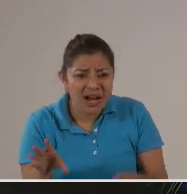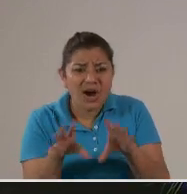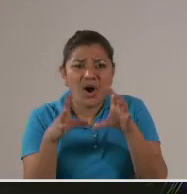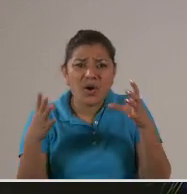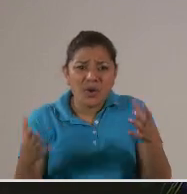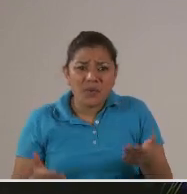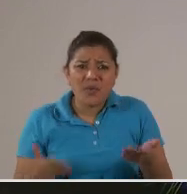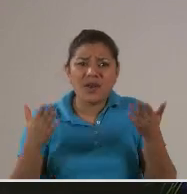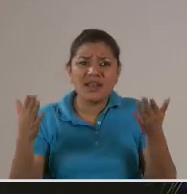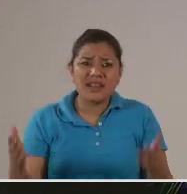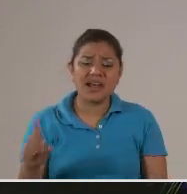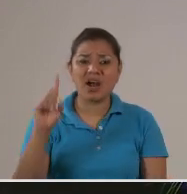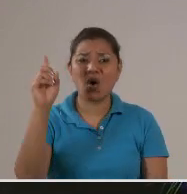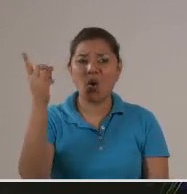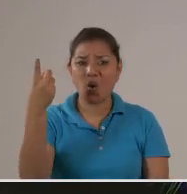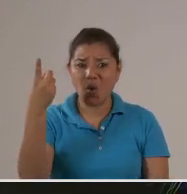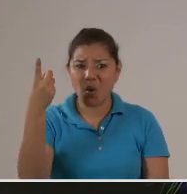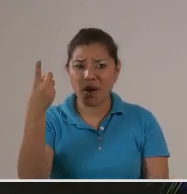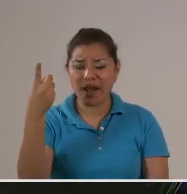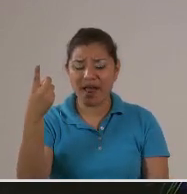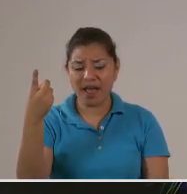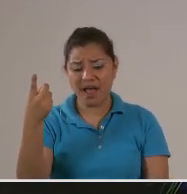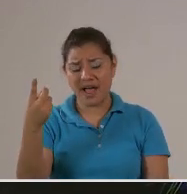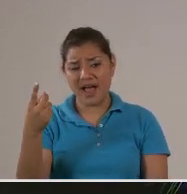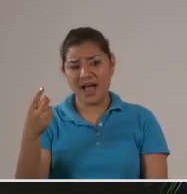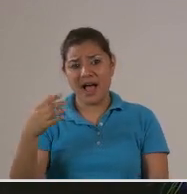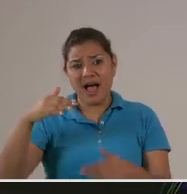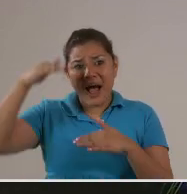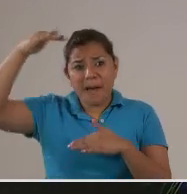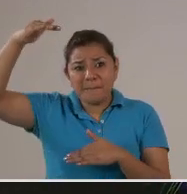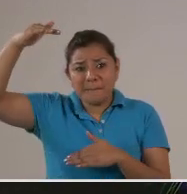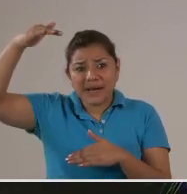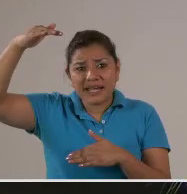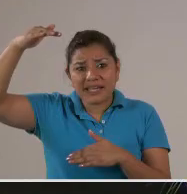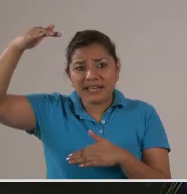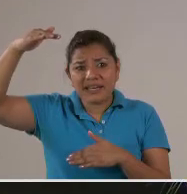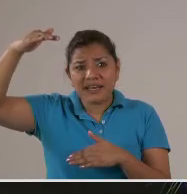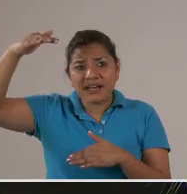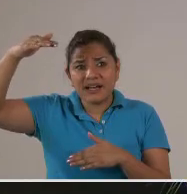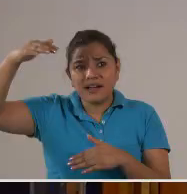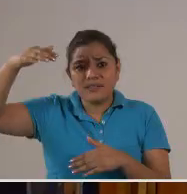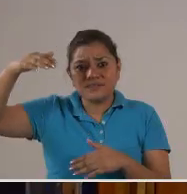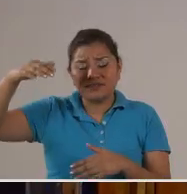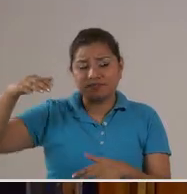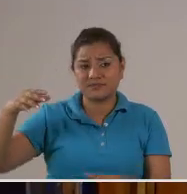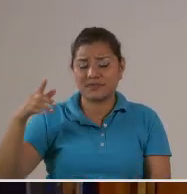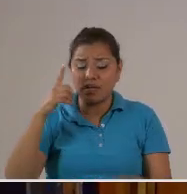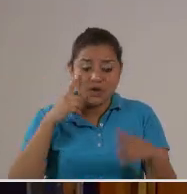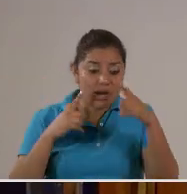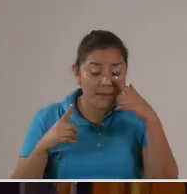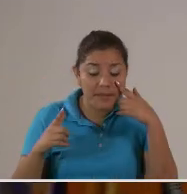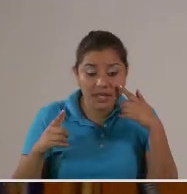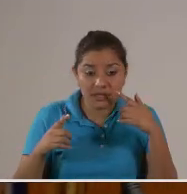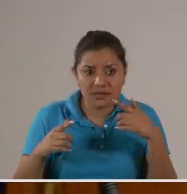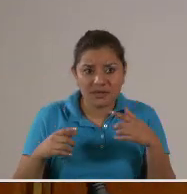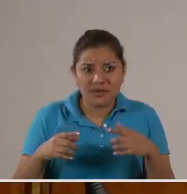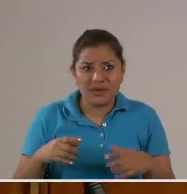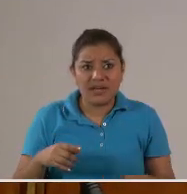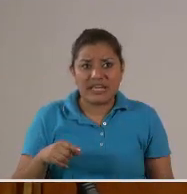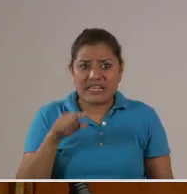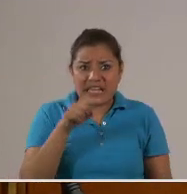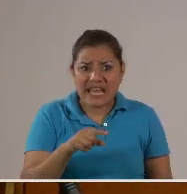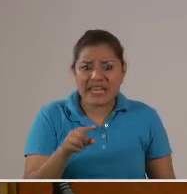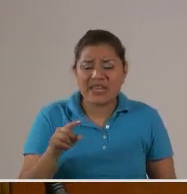cómo le dan una página entera a la muerte de dos personas lo lamento y que el señor los ayude pero aquí